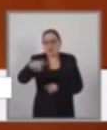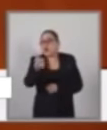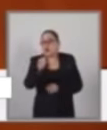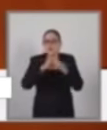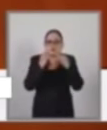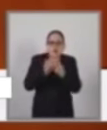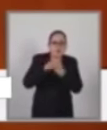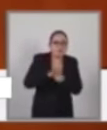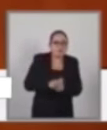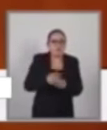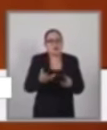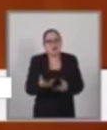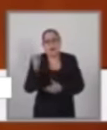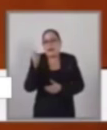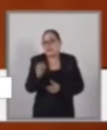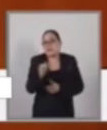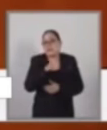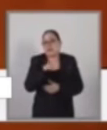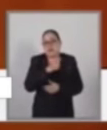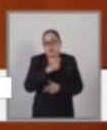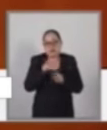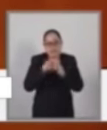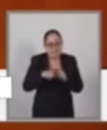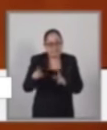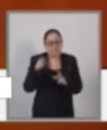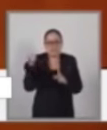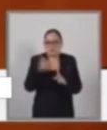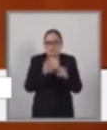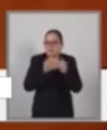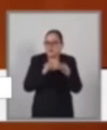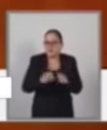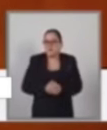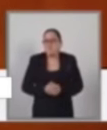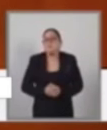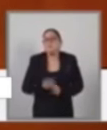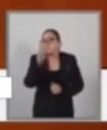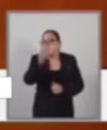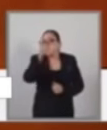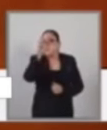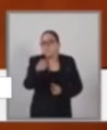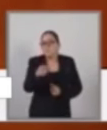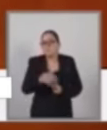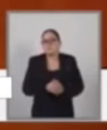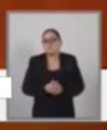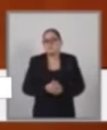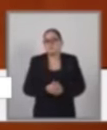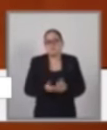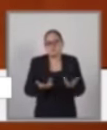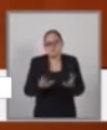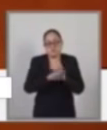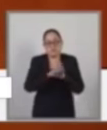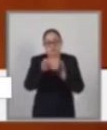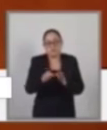como fiscal general de la República. Sus antecedentes de jurista, de